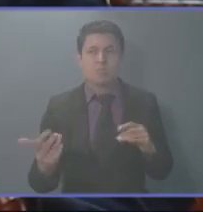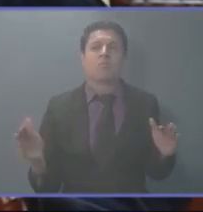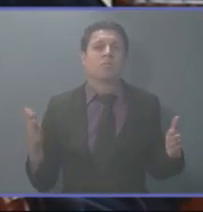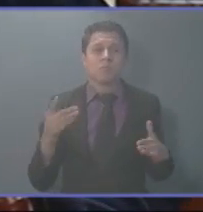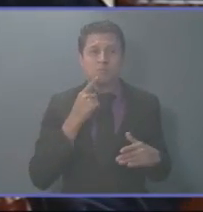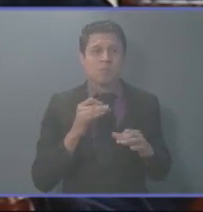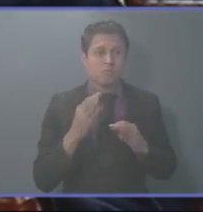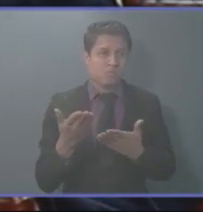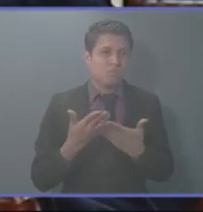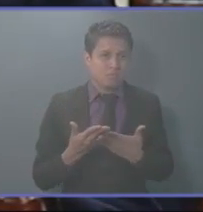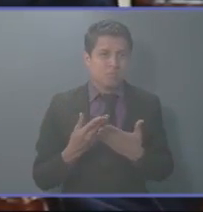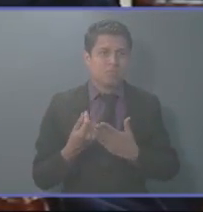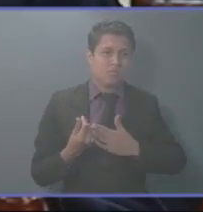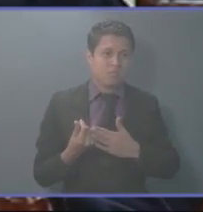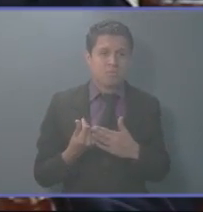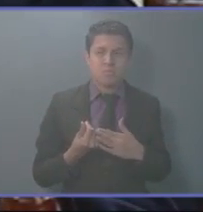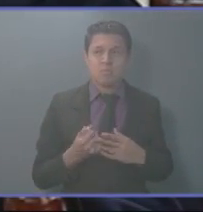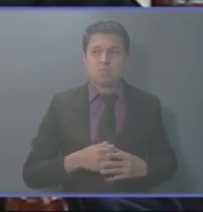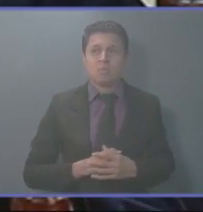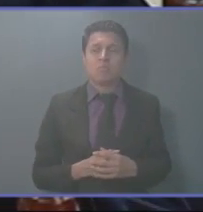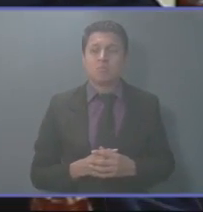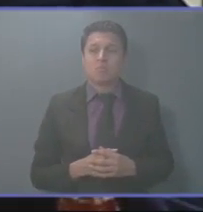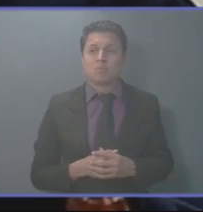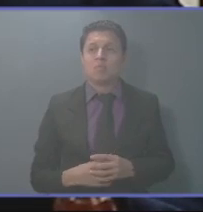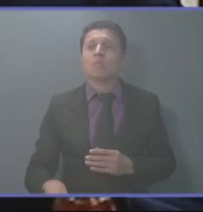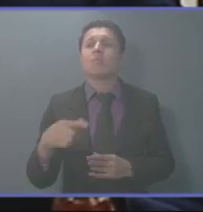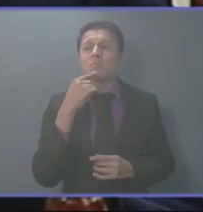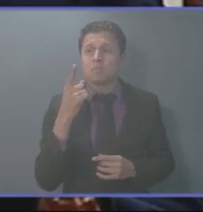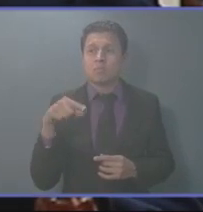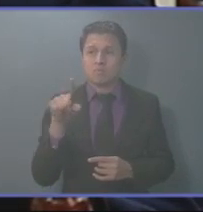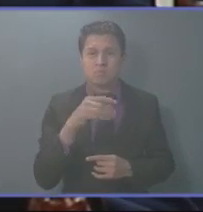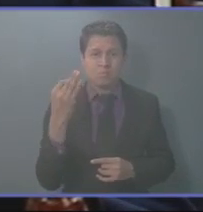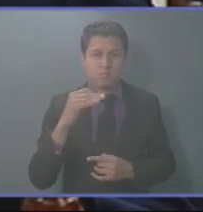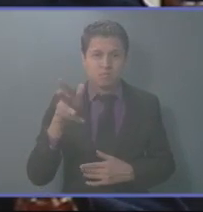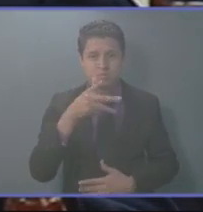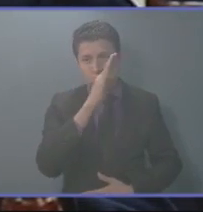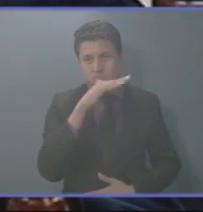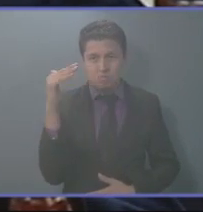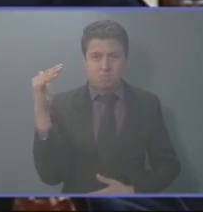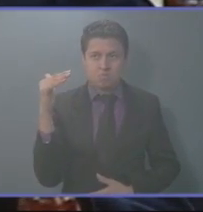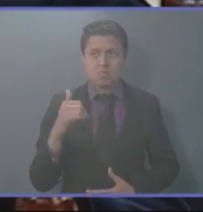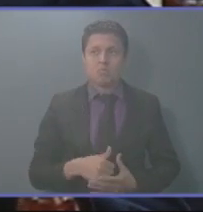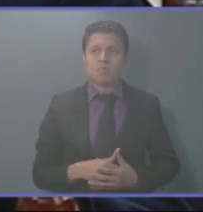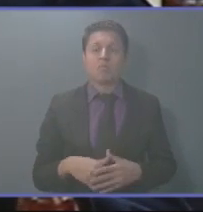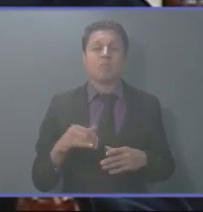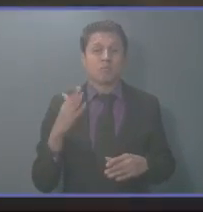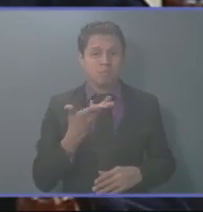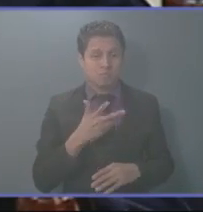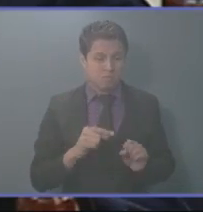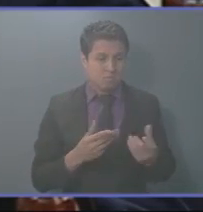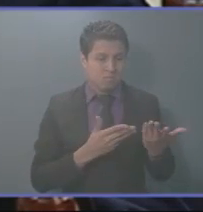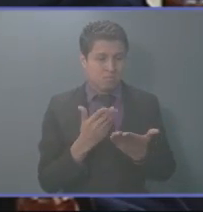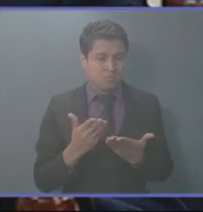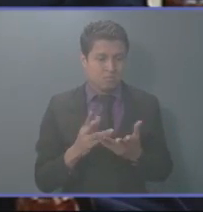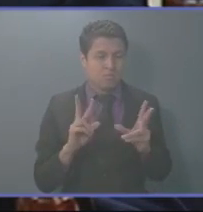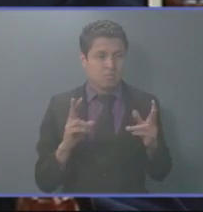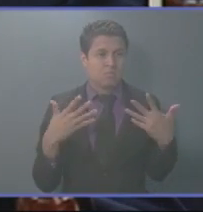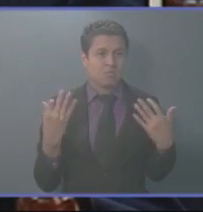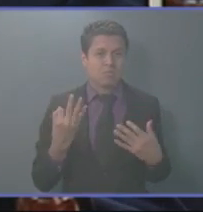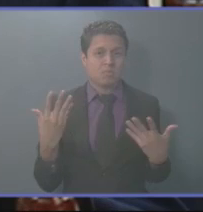que va a generar los recursos que tanto necesita nuestro país para atender las necesidades